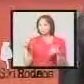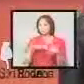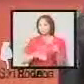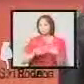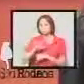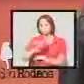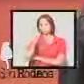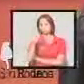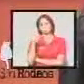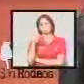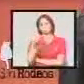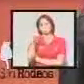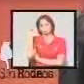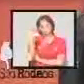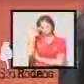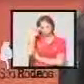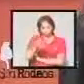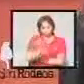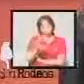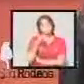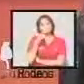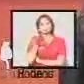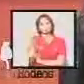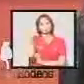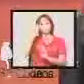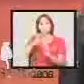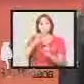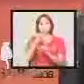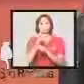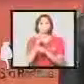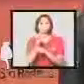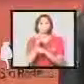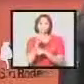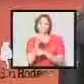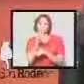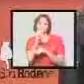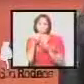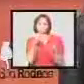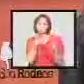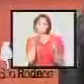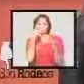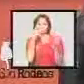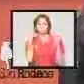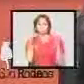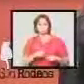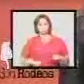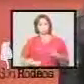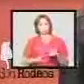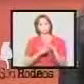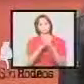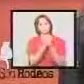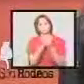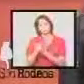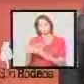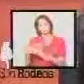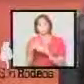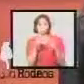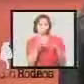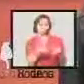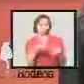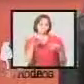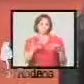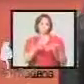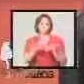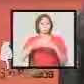de ellas, es dirigido a fondos especiales para poderle ayudar a aquellas personas y empresas